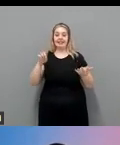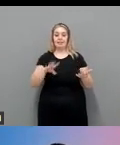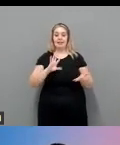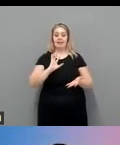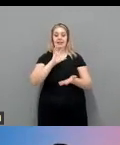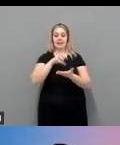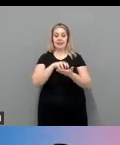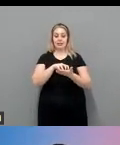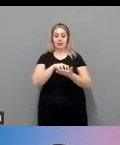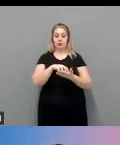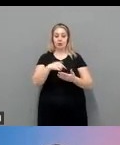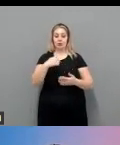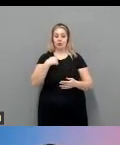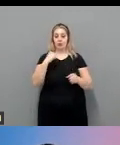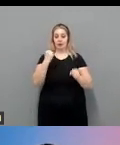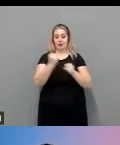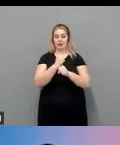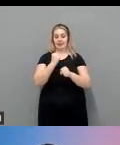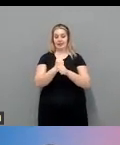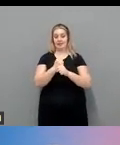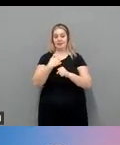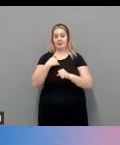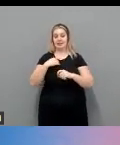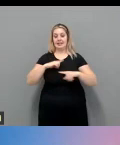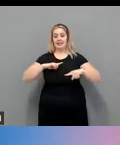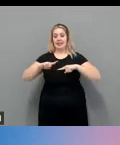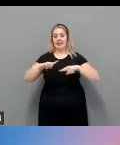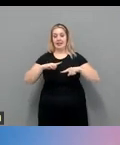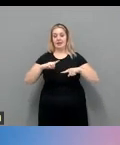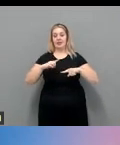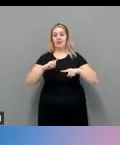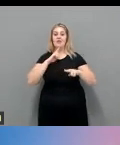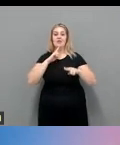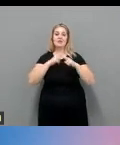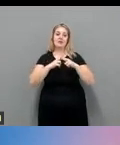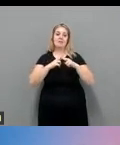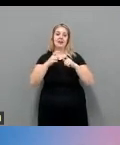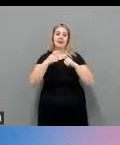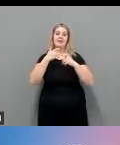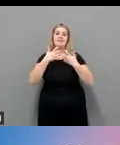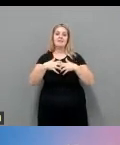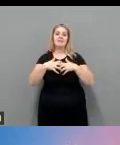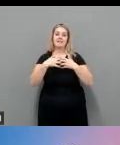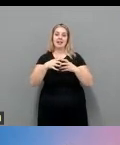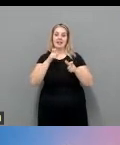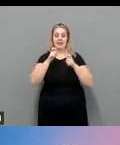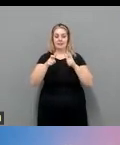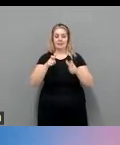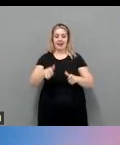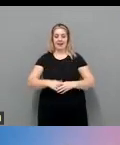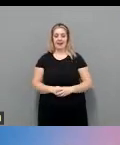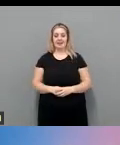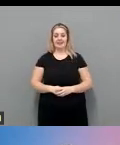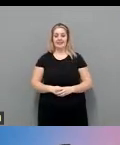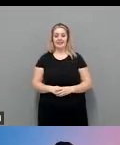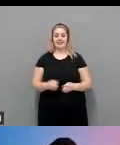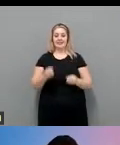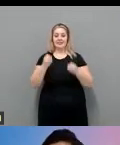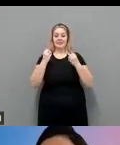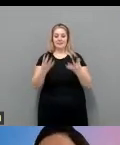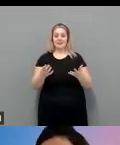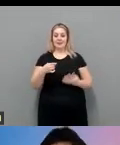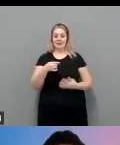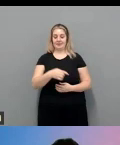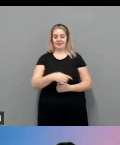en el que trabajo y dirijo, desde la Fábrica de Palabras. Bueno,